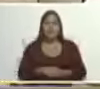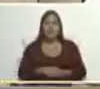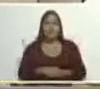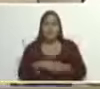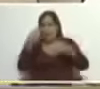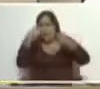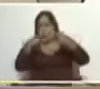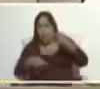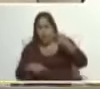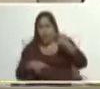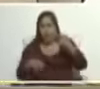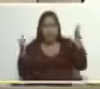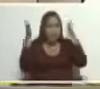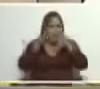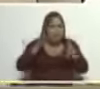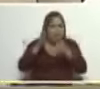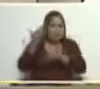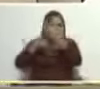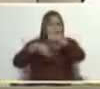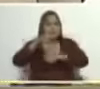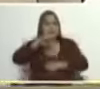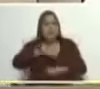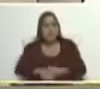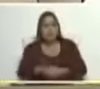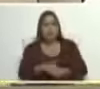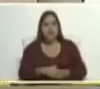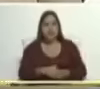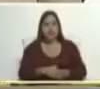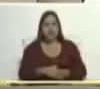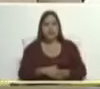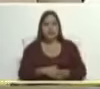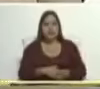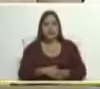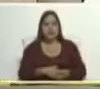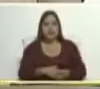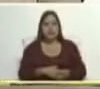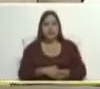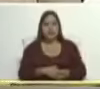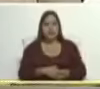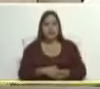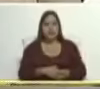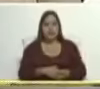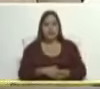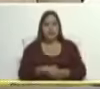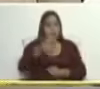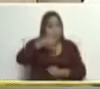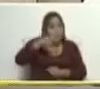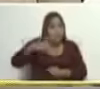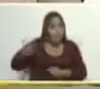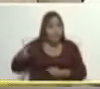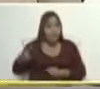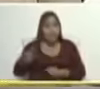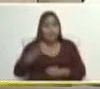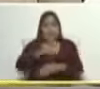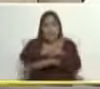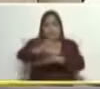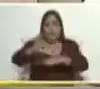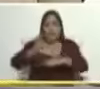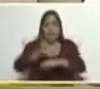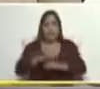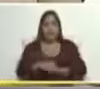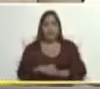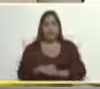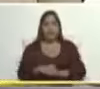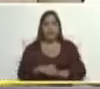Chateauillet. Y esa es la orientación de los pueblos del Caribe que en